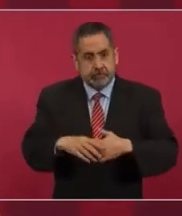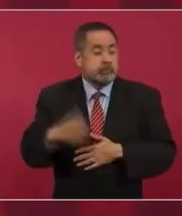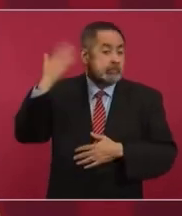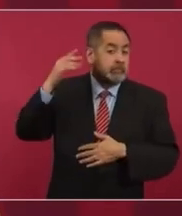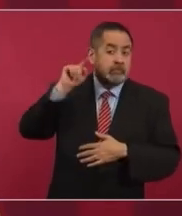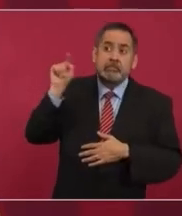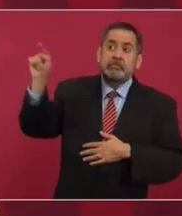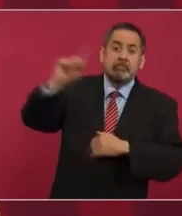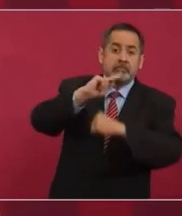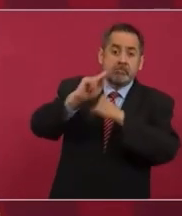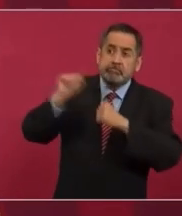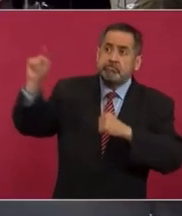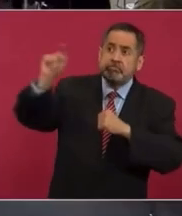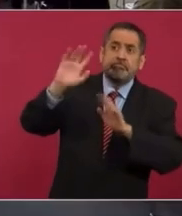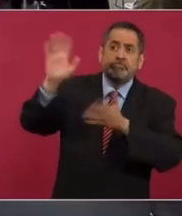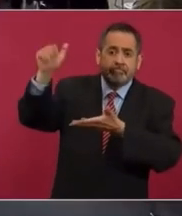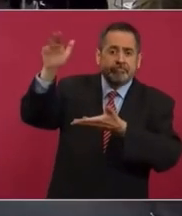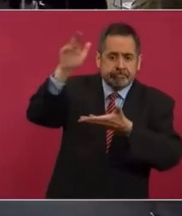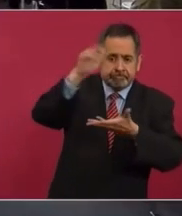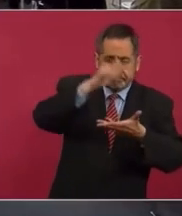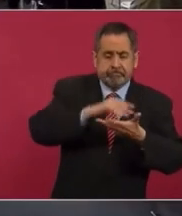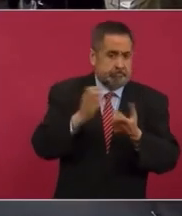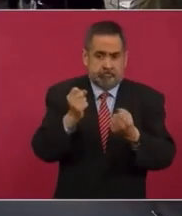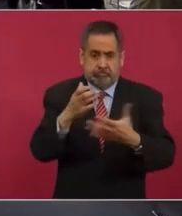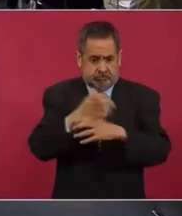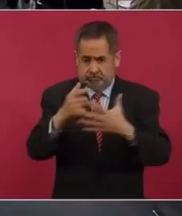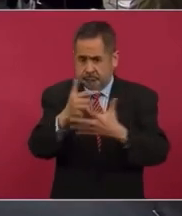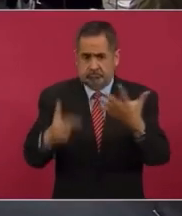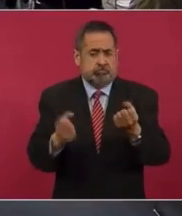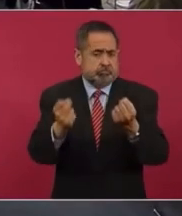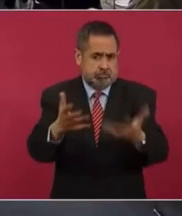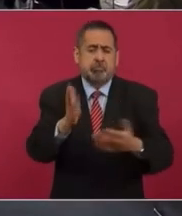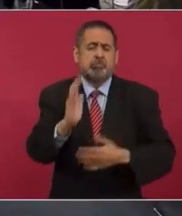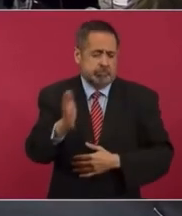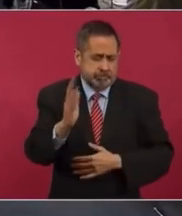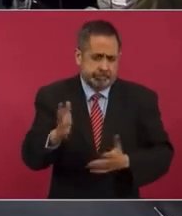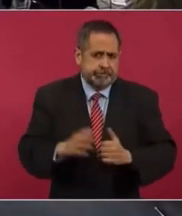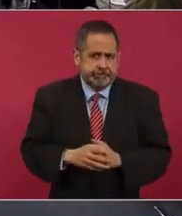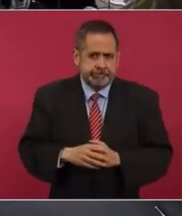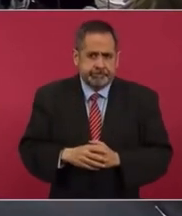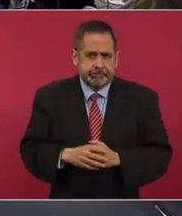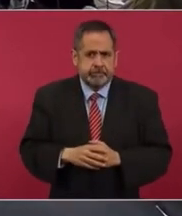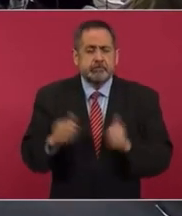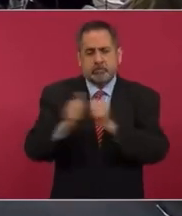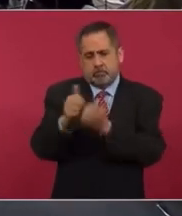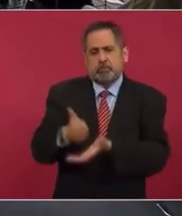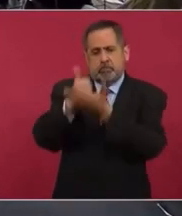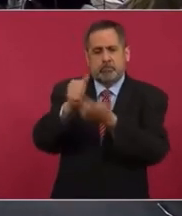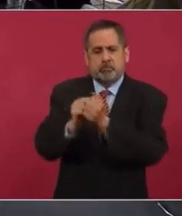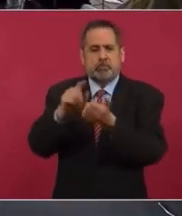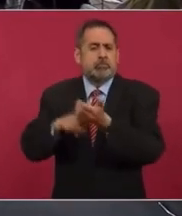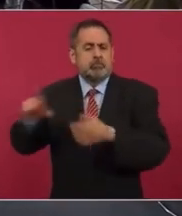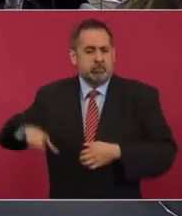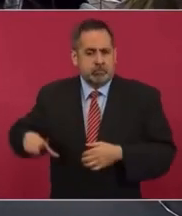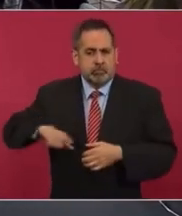estaba en el extranjero, porque son muchísimas las piezas que no hemos recuperado. No puedo con eso. Con la cooperación de muchos gobiernos